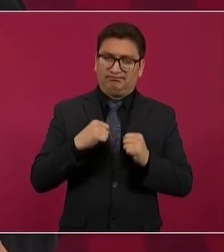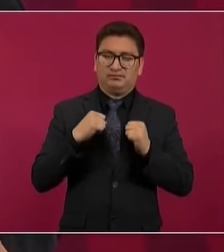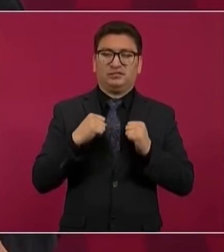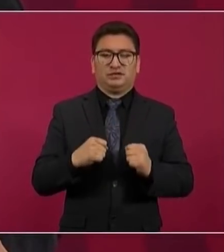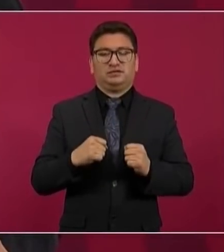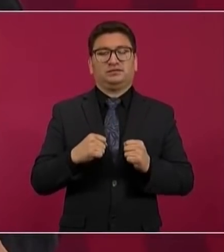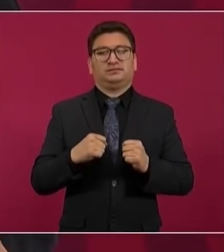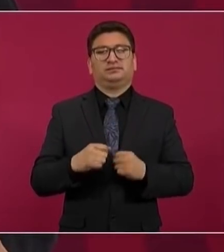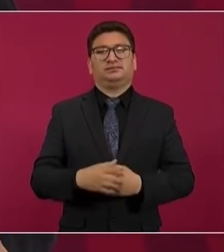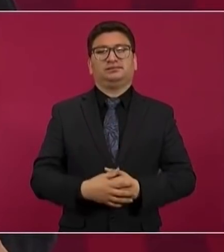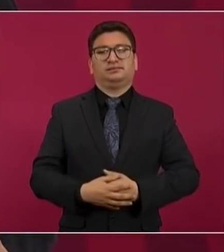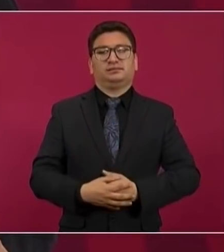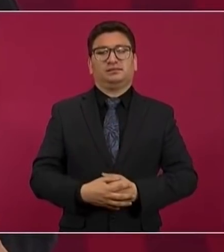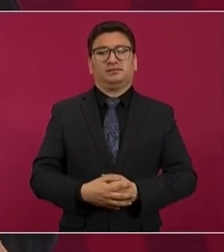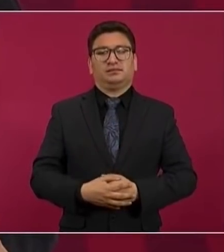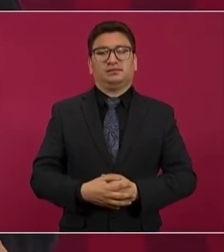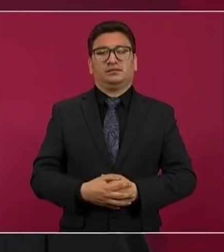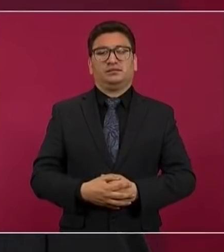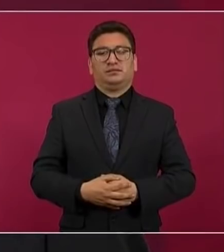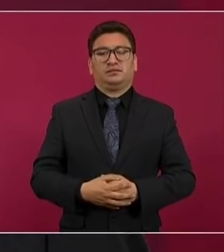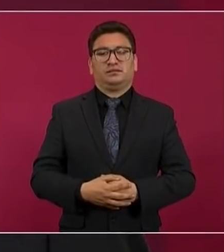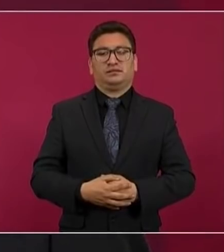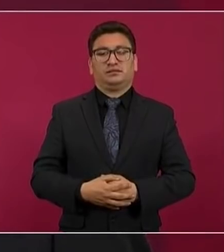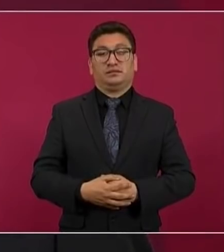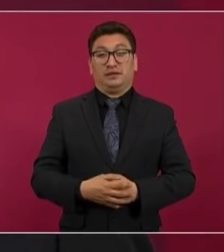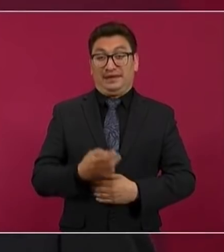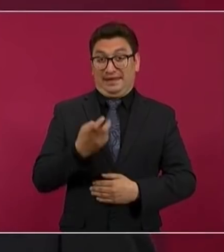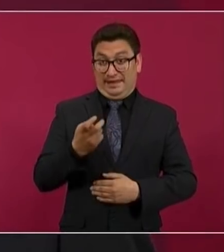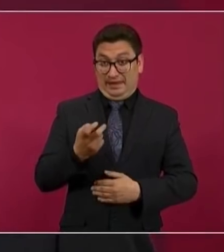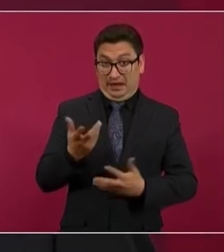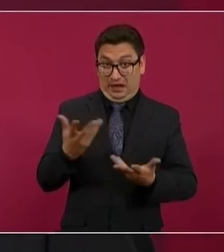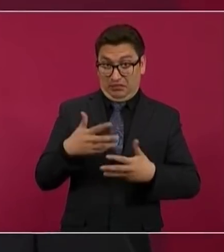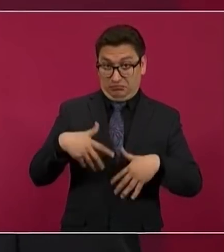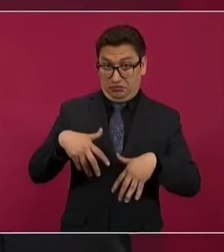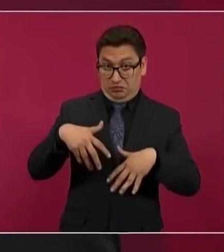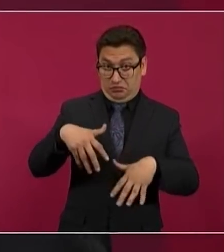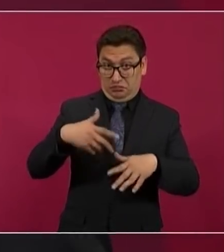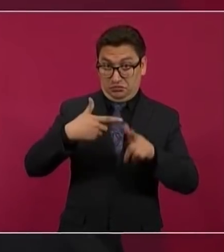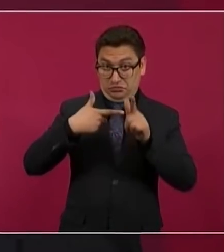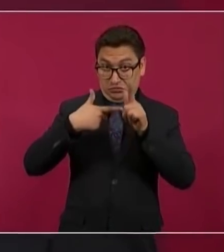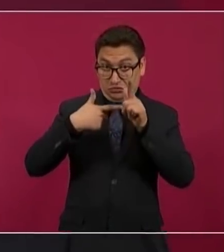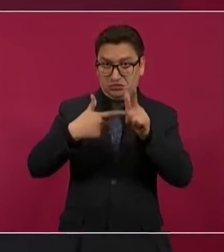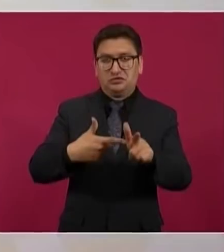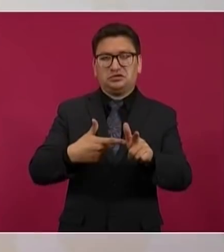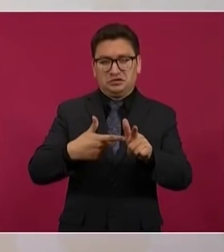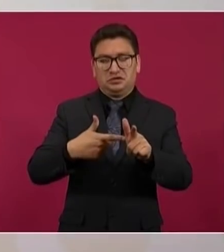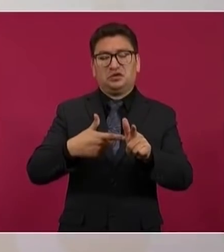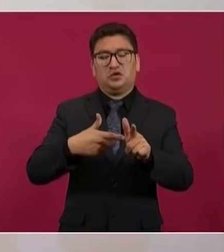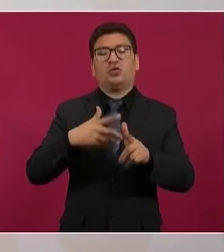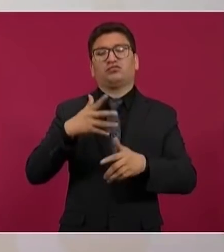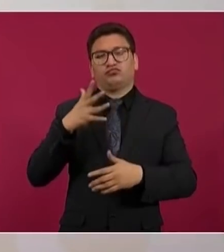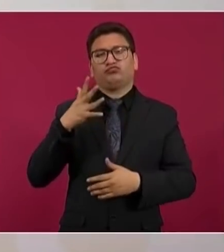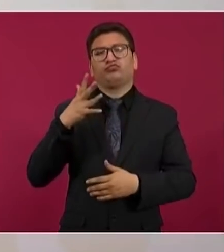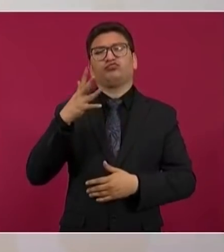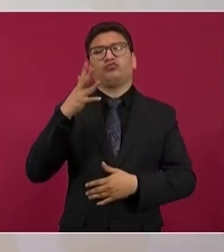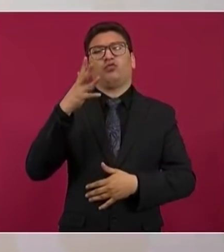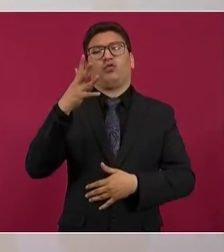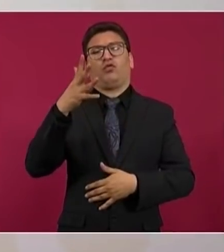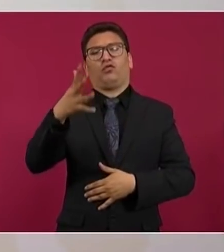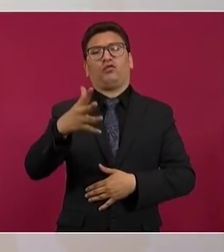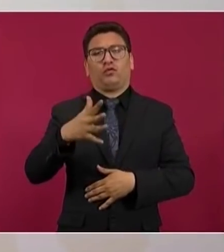si se sigue actuando de esa manera, cada vez va a haber más